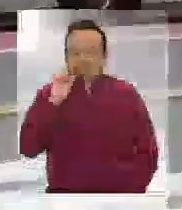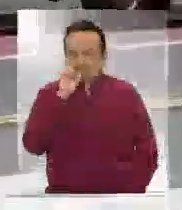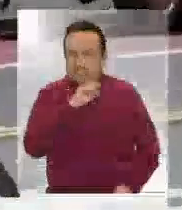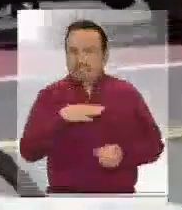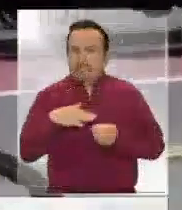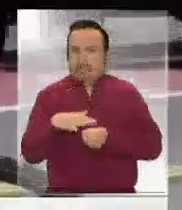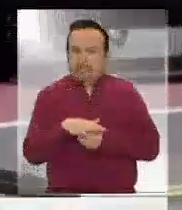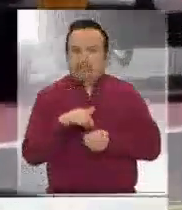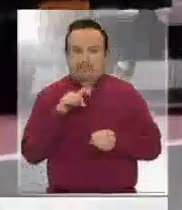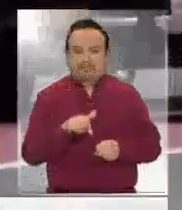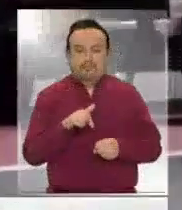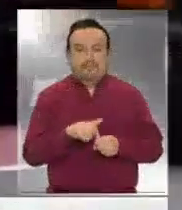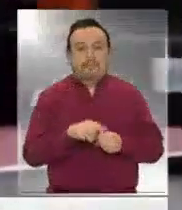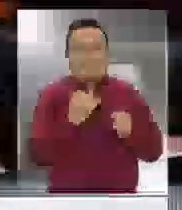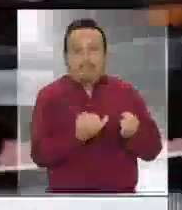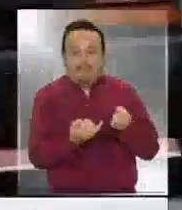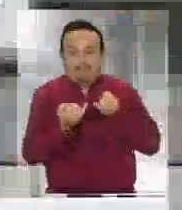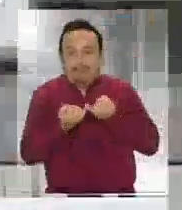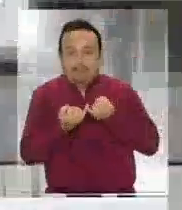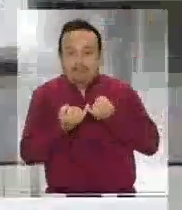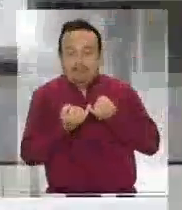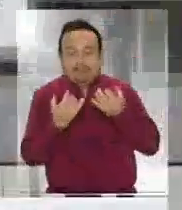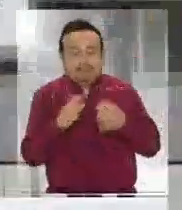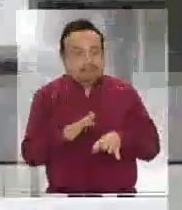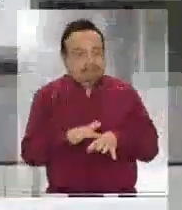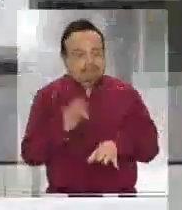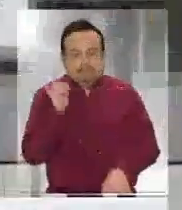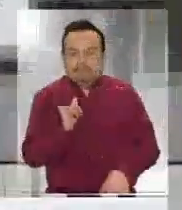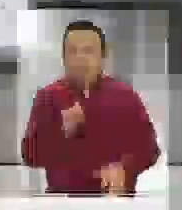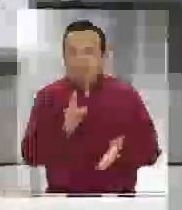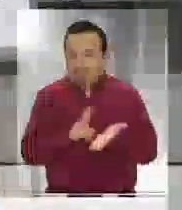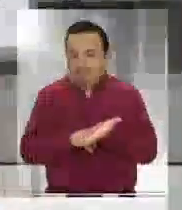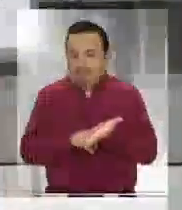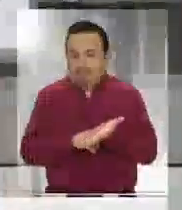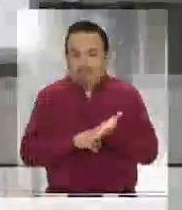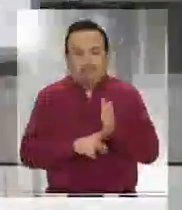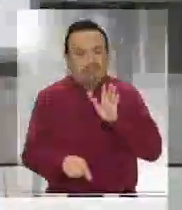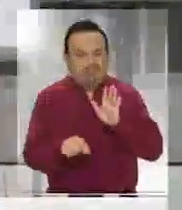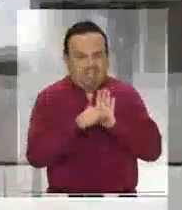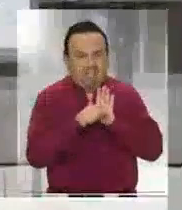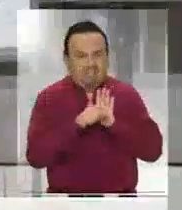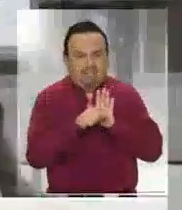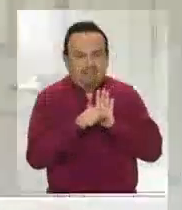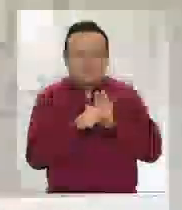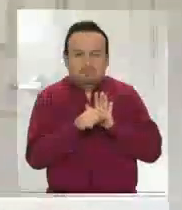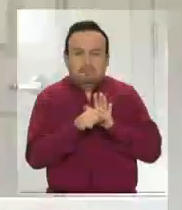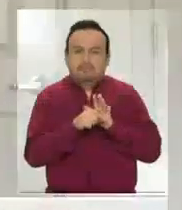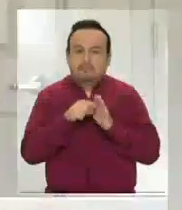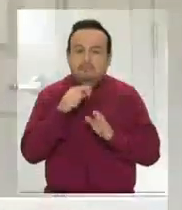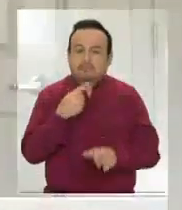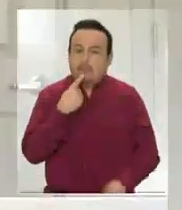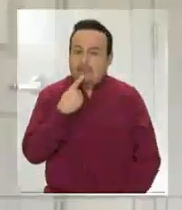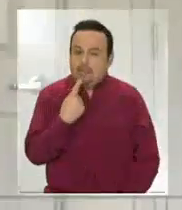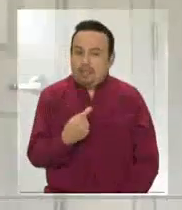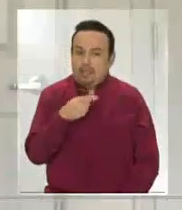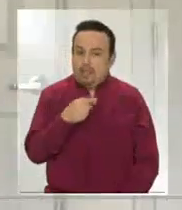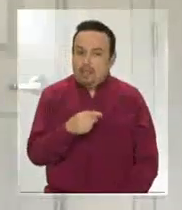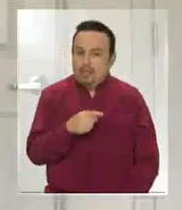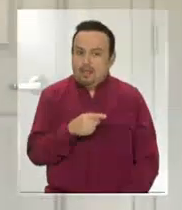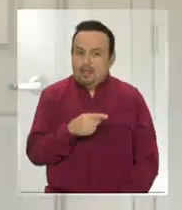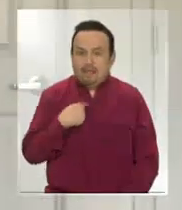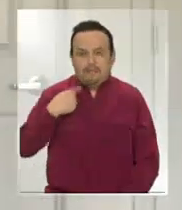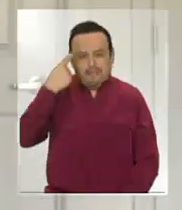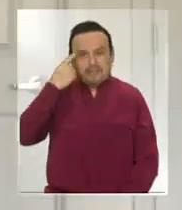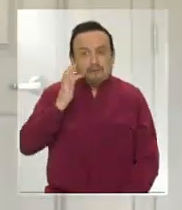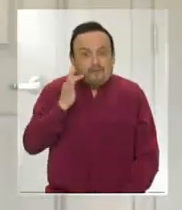La información que nos llega desde las autoridades es muy cruda, es muy real, es negativa en general. Nos dicen de que el pronóstico no es el